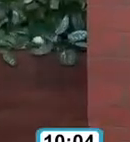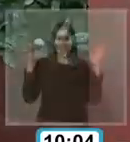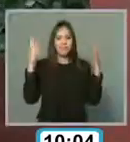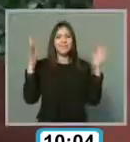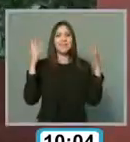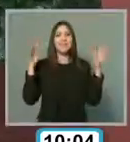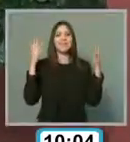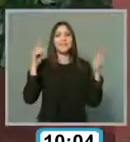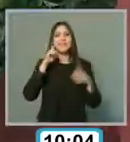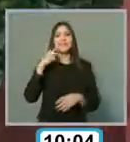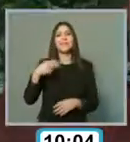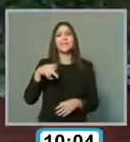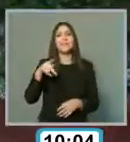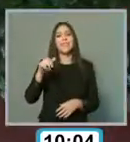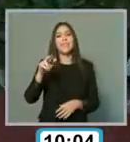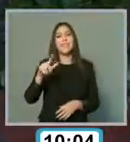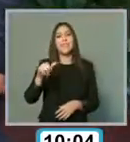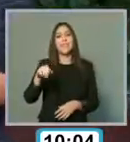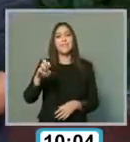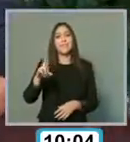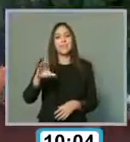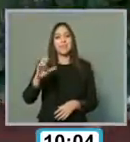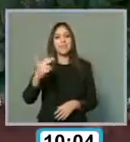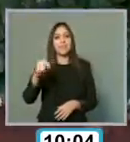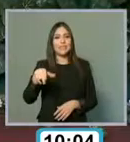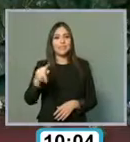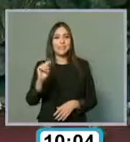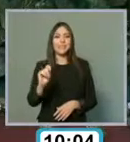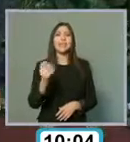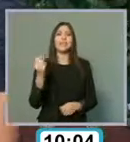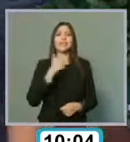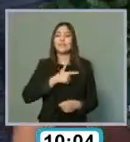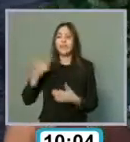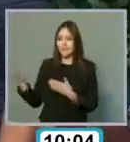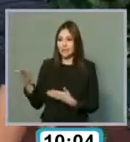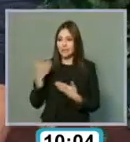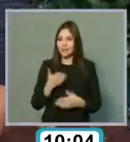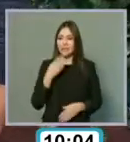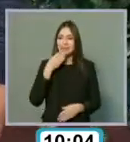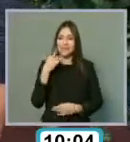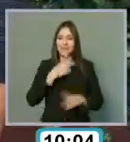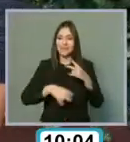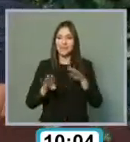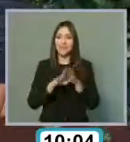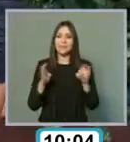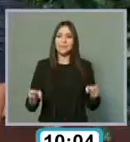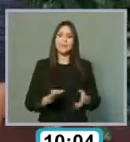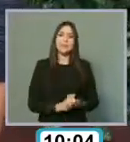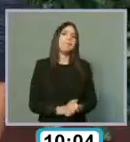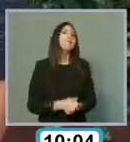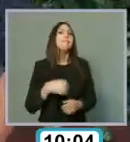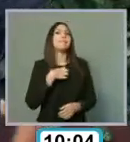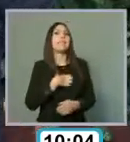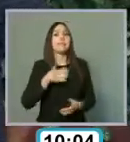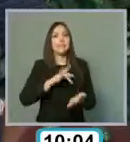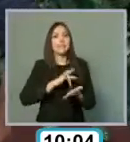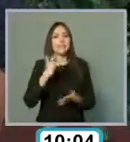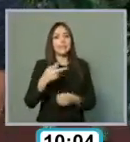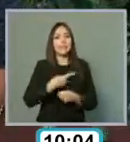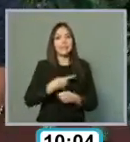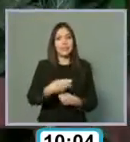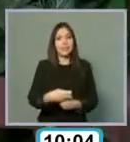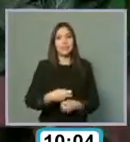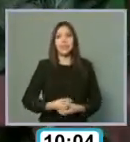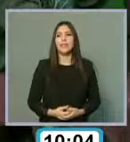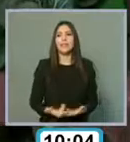Aplauso para Carla Merchant. Qué gusto tenerte en el programa. Bienvenida, ¿cómo estás? Un placer estar aquí. Muchas gracias por la invitación, Dani. Y bueno, yo decía,